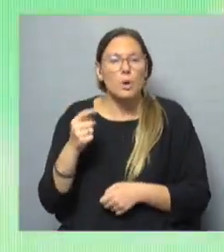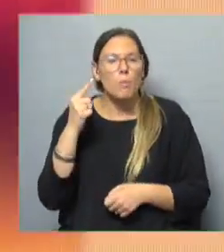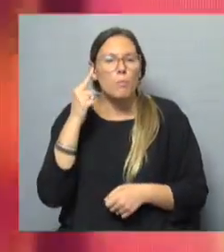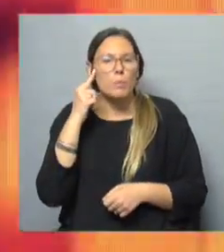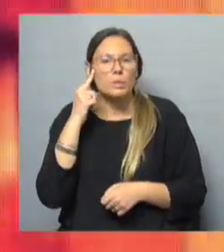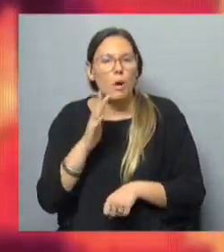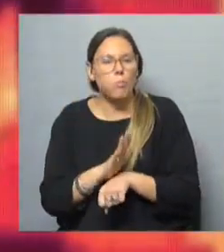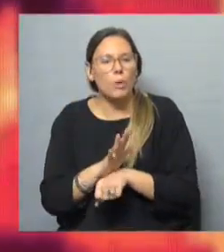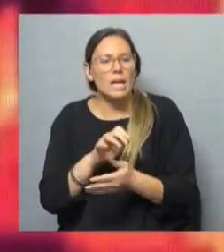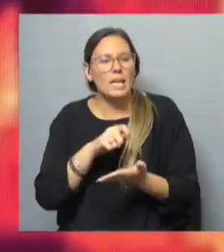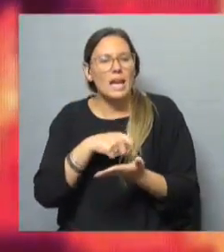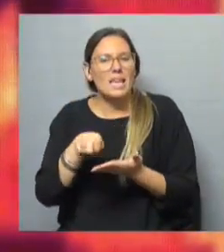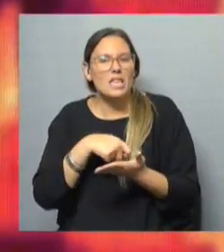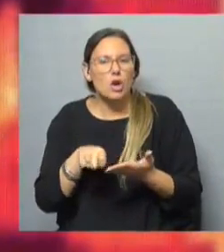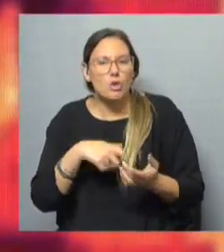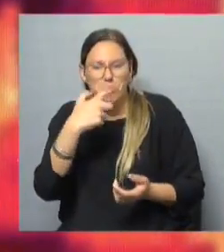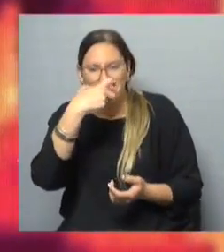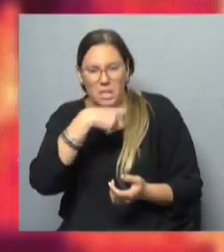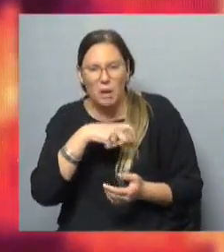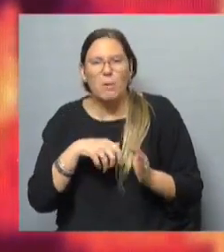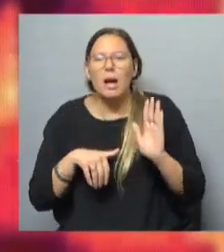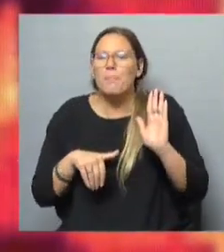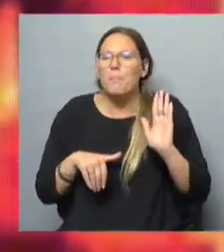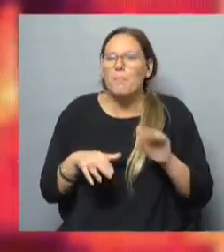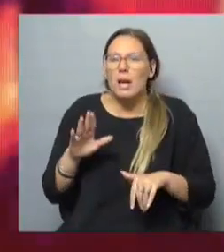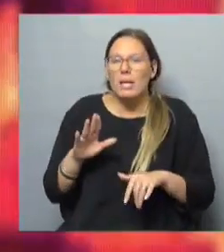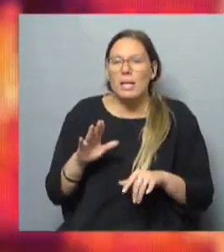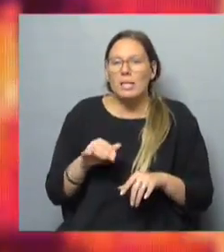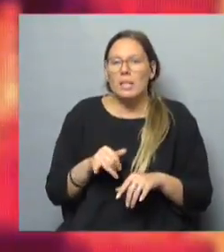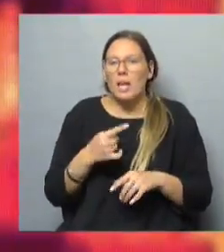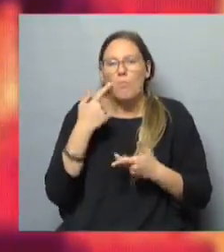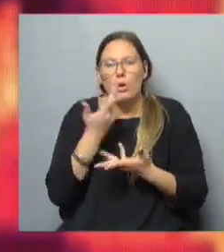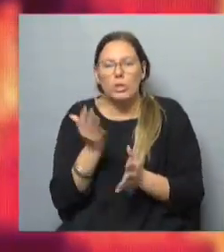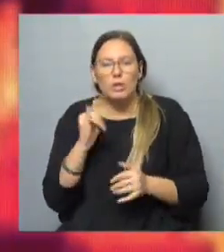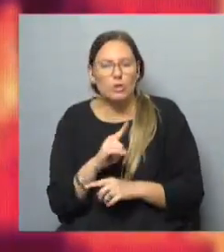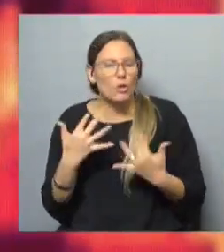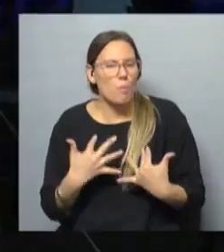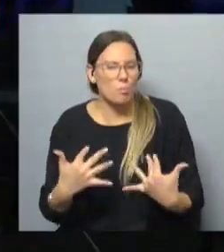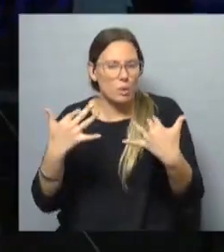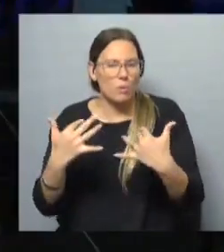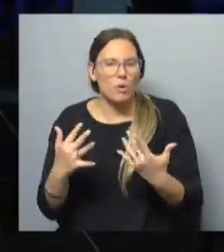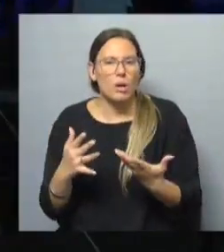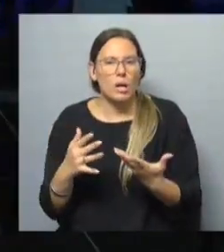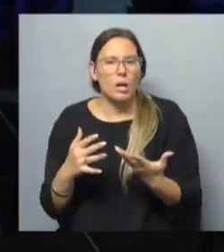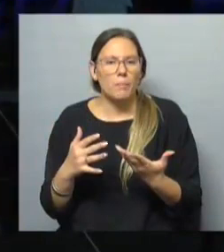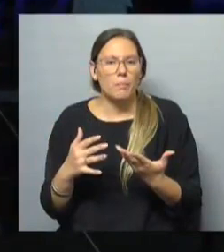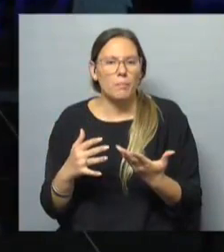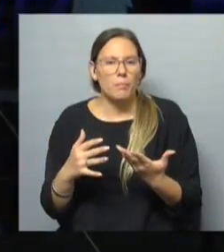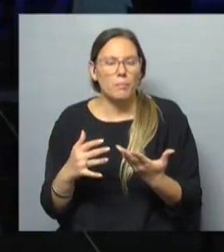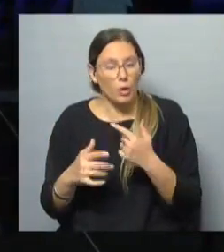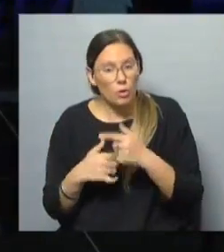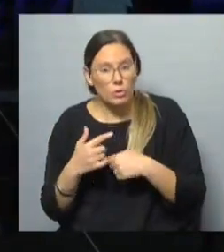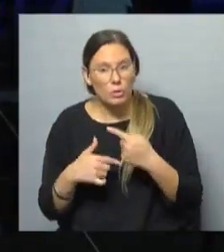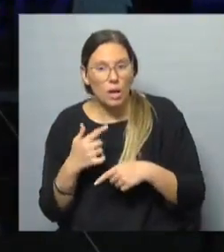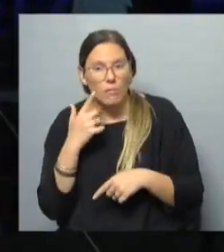en un guión más dramático, más allá de explicitarlo o no en vivo, que estuviese como, sosteniendo. Viste,